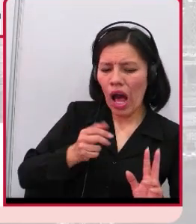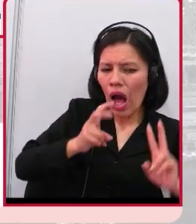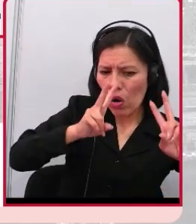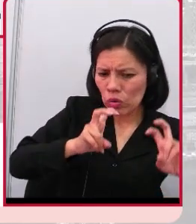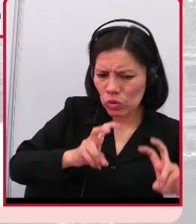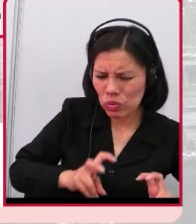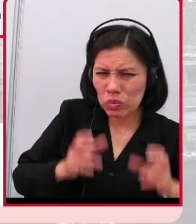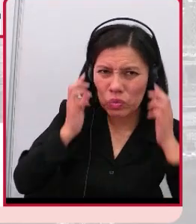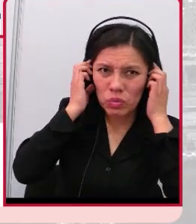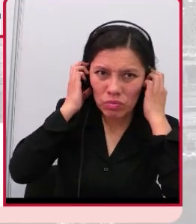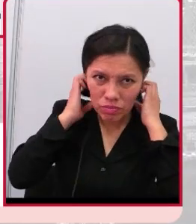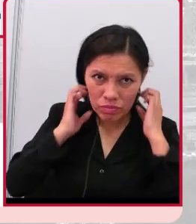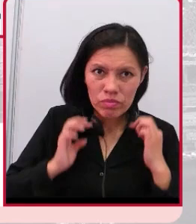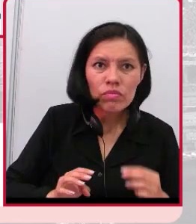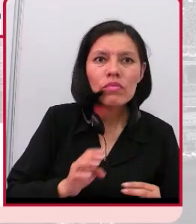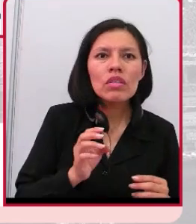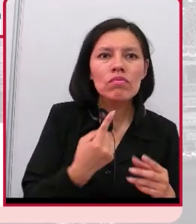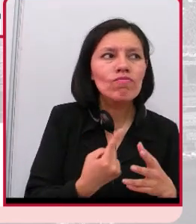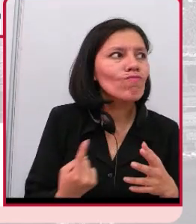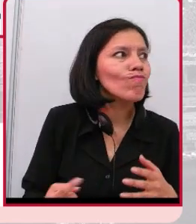qué?